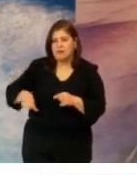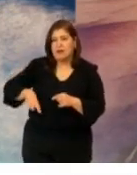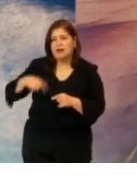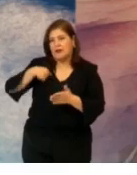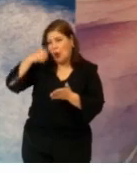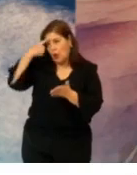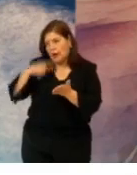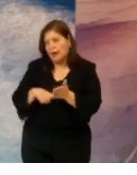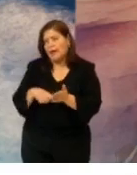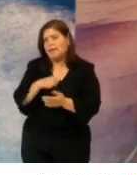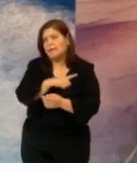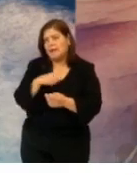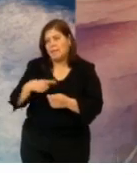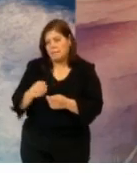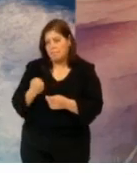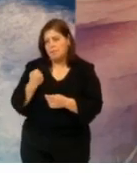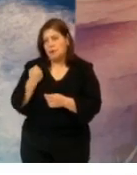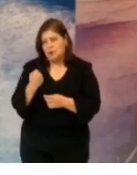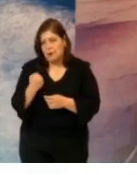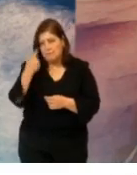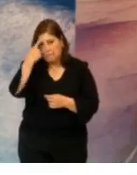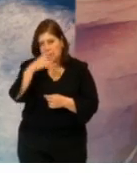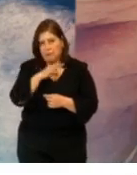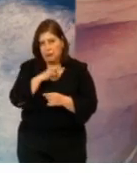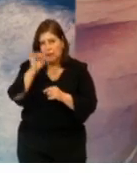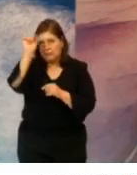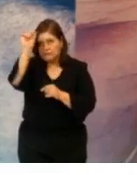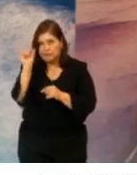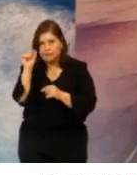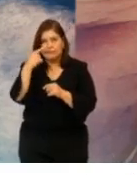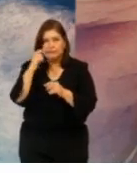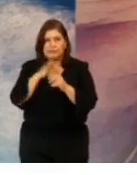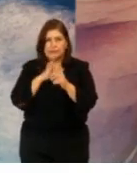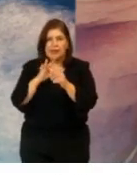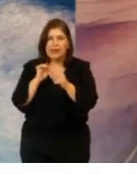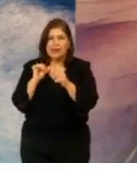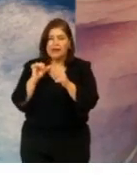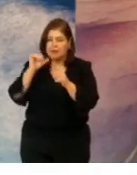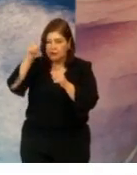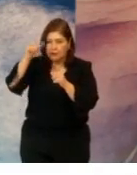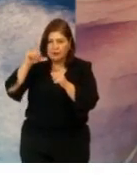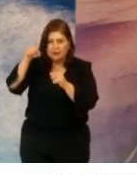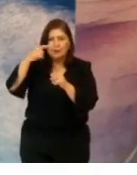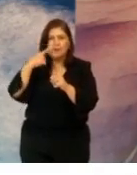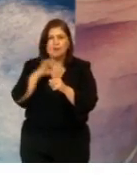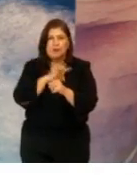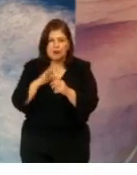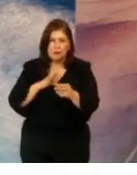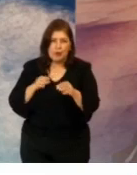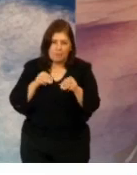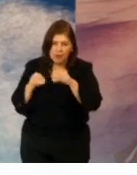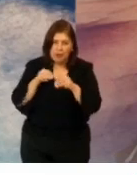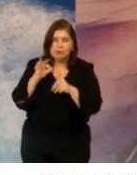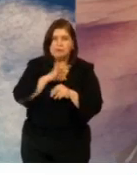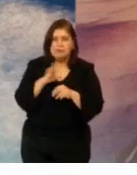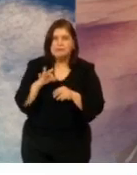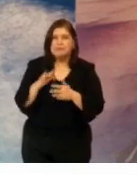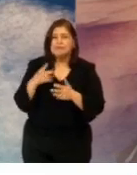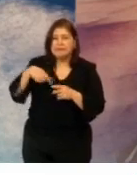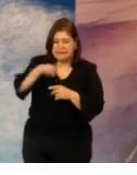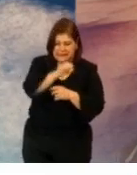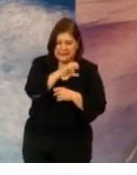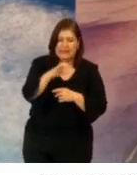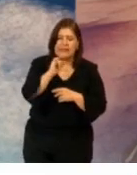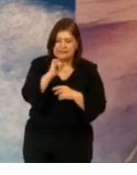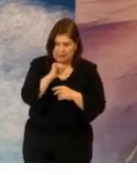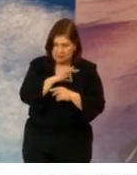el poder de mover ese interruptor, y la sociedad civil podrá ser bastante influyente, muy pesada si ustedes quieren, pero